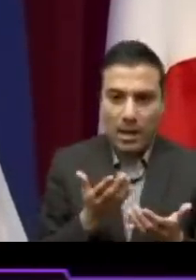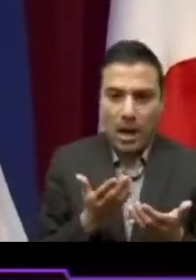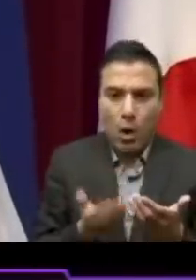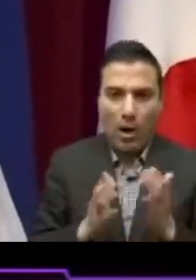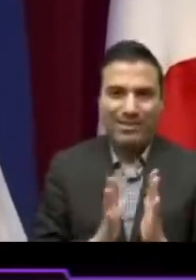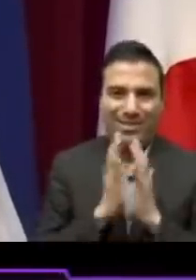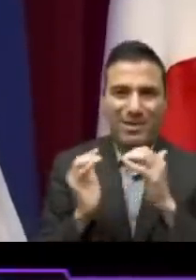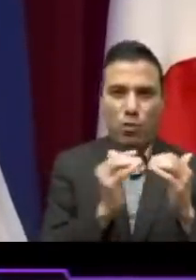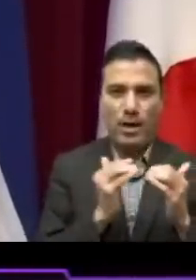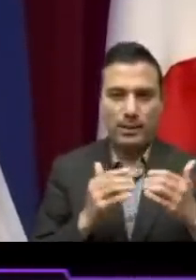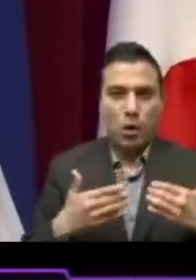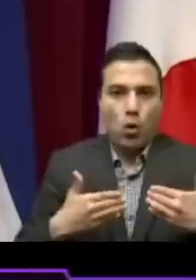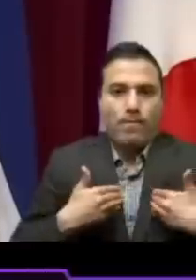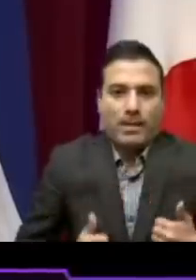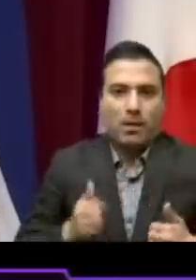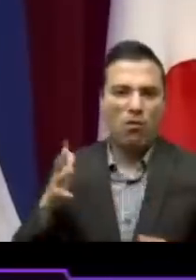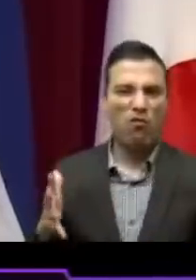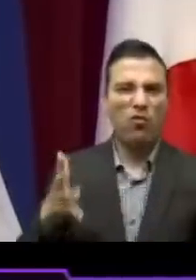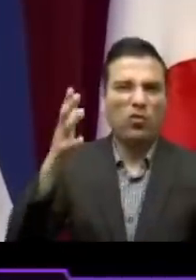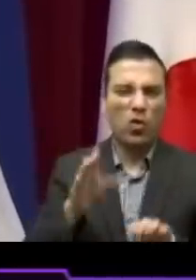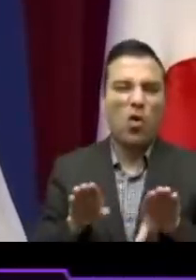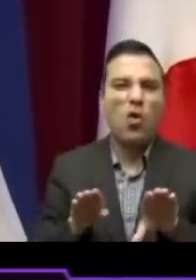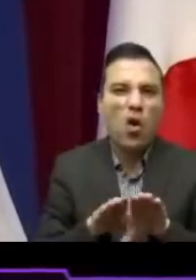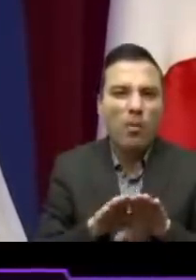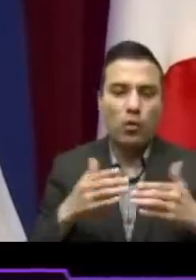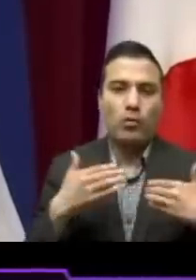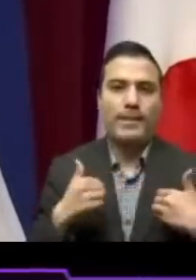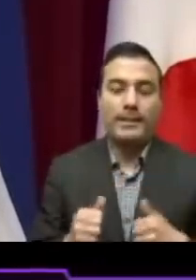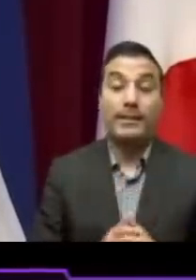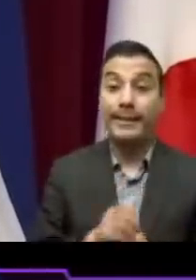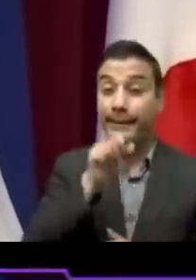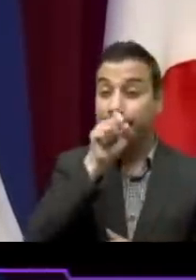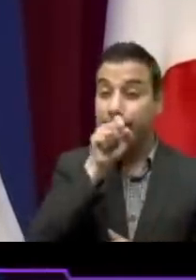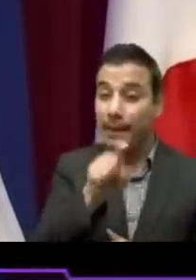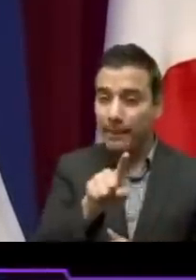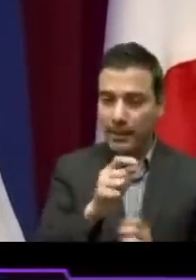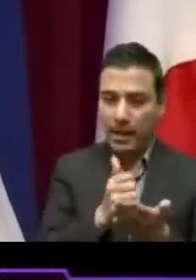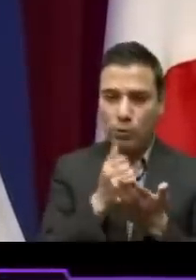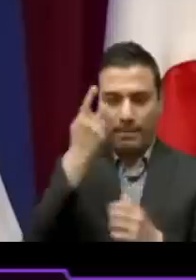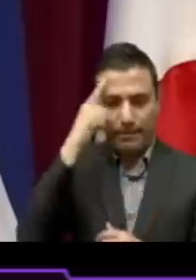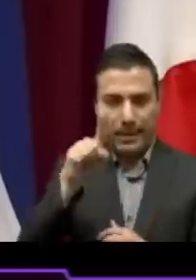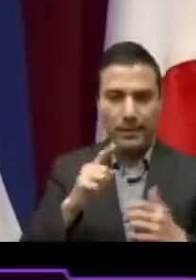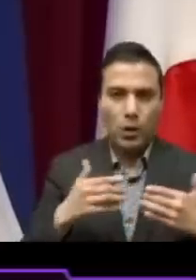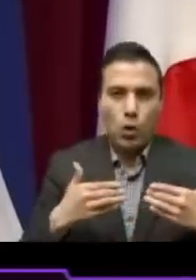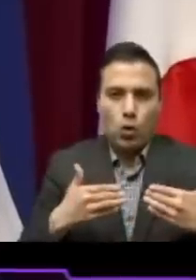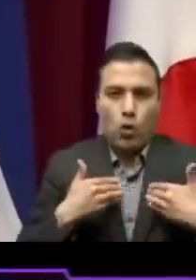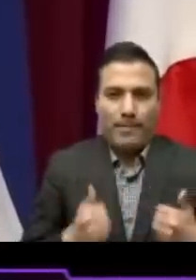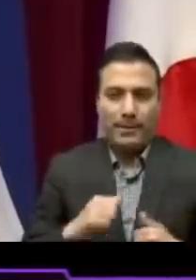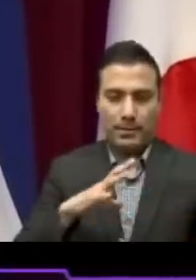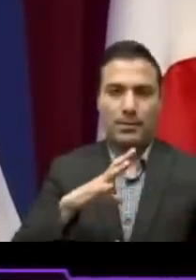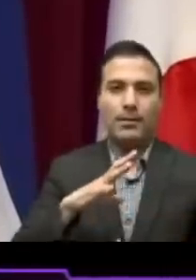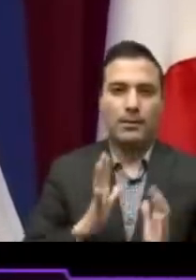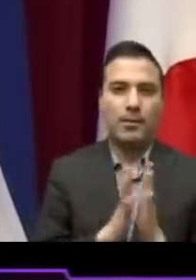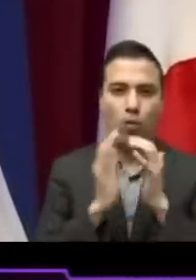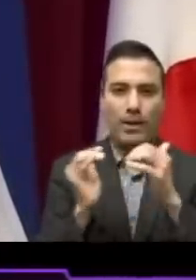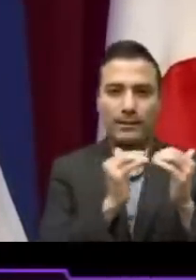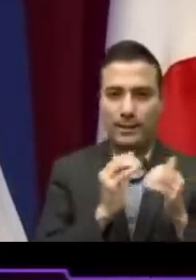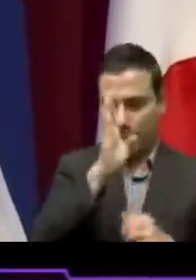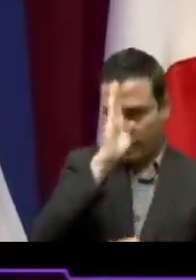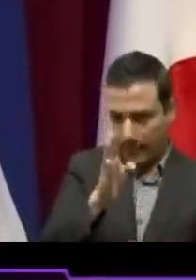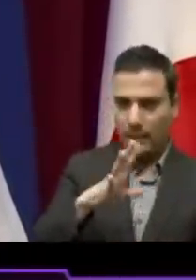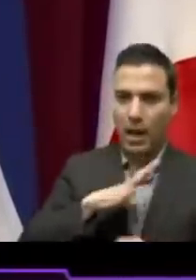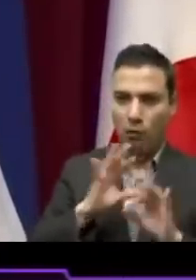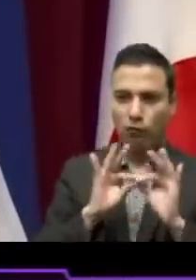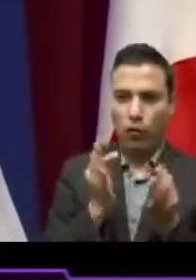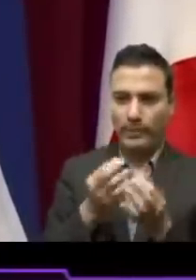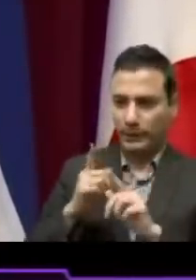democracia en general pero también y sobre todo a comprender las múltiples formas en que la democracia directa va